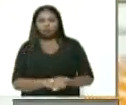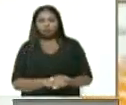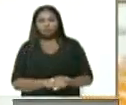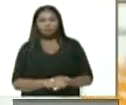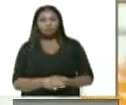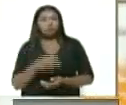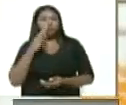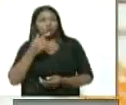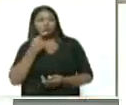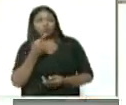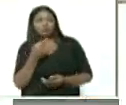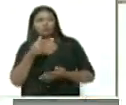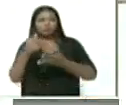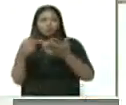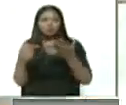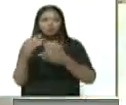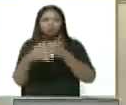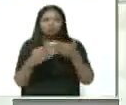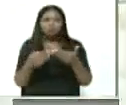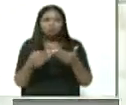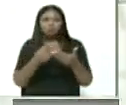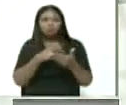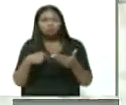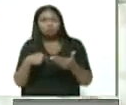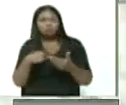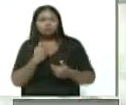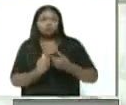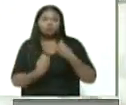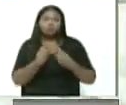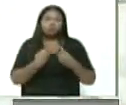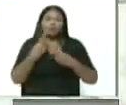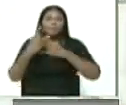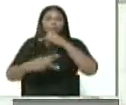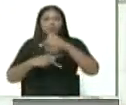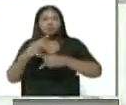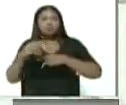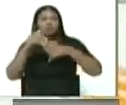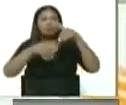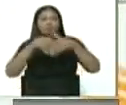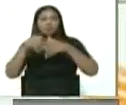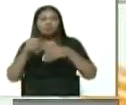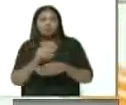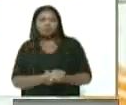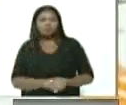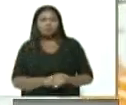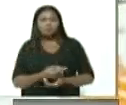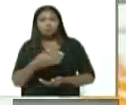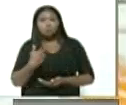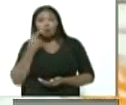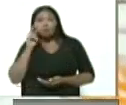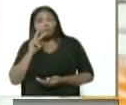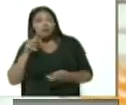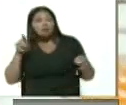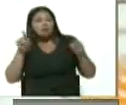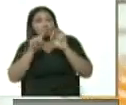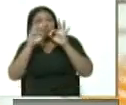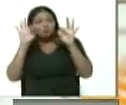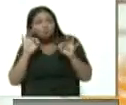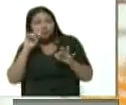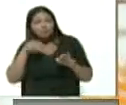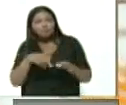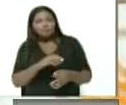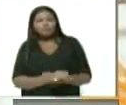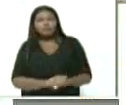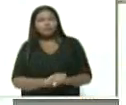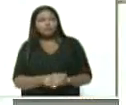sus elementos que les inquieta sobre el proceso electoral ellos pueden observar a la hora de ellos